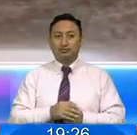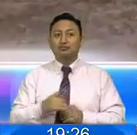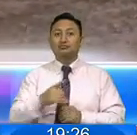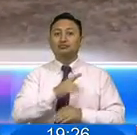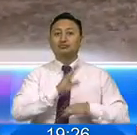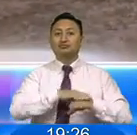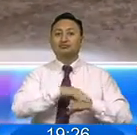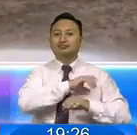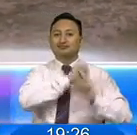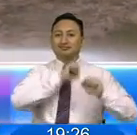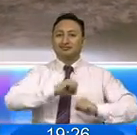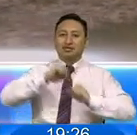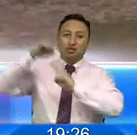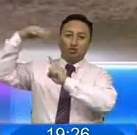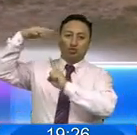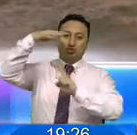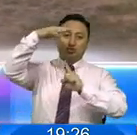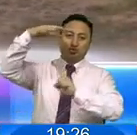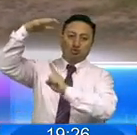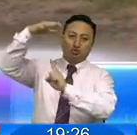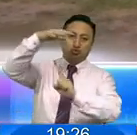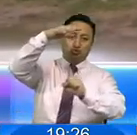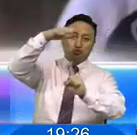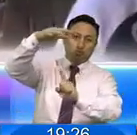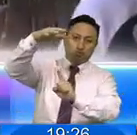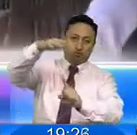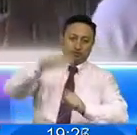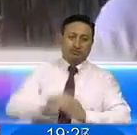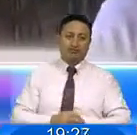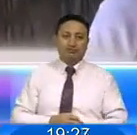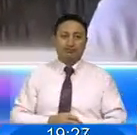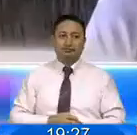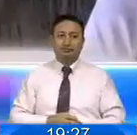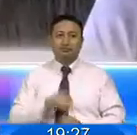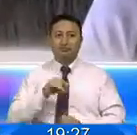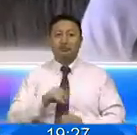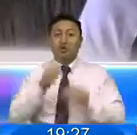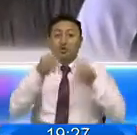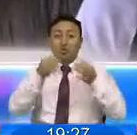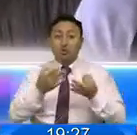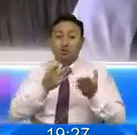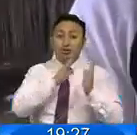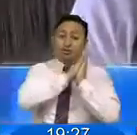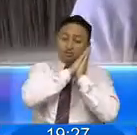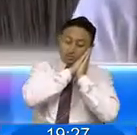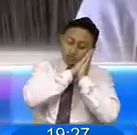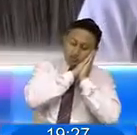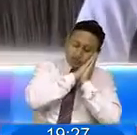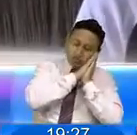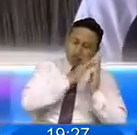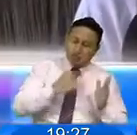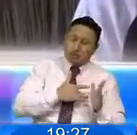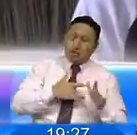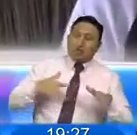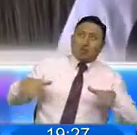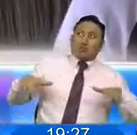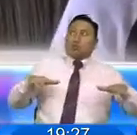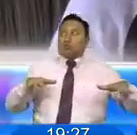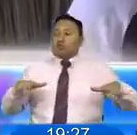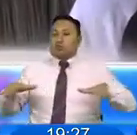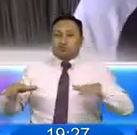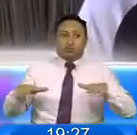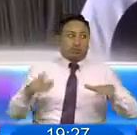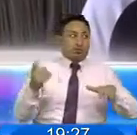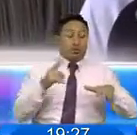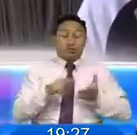el paracaidismo deportivo llamado parapente. Recién acostándolo a dormir cuando remeció y entonces ahí todos lo